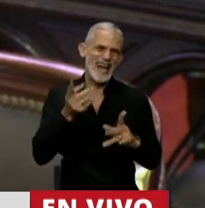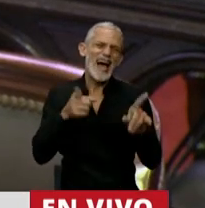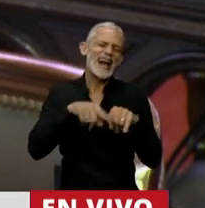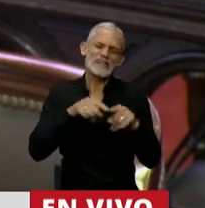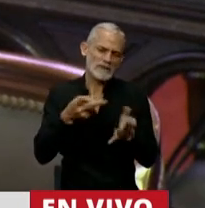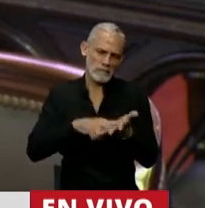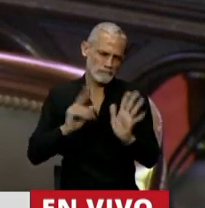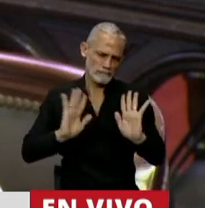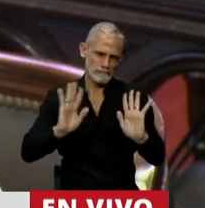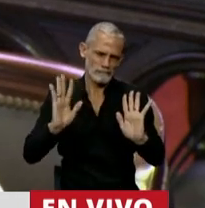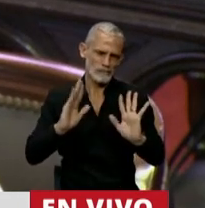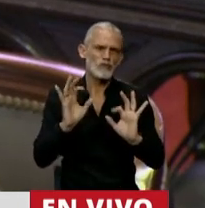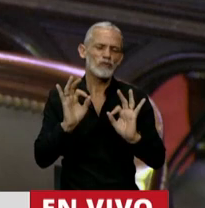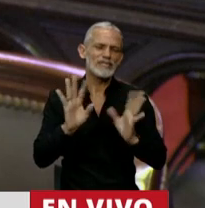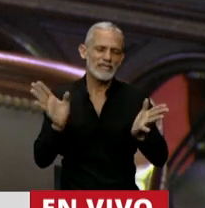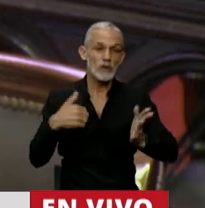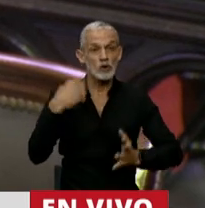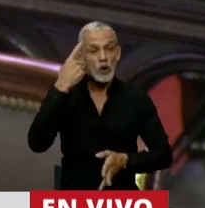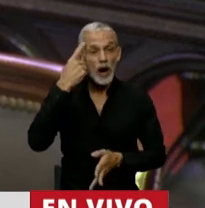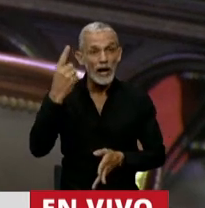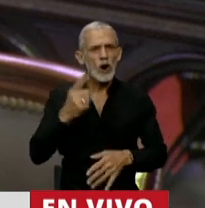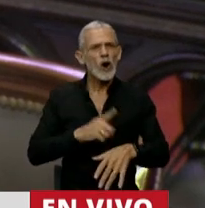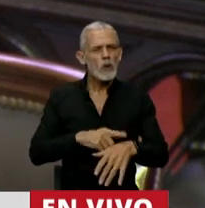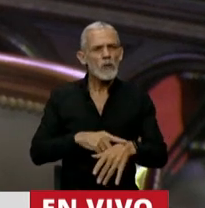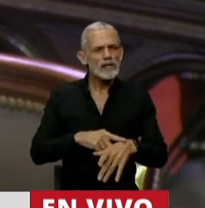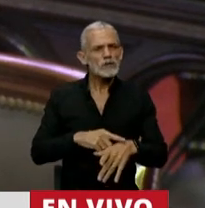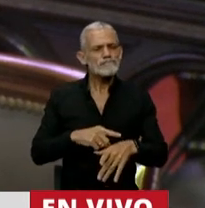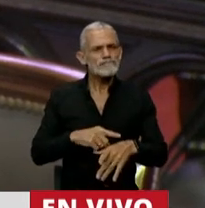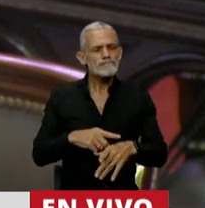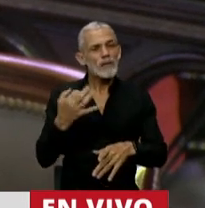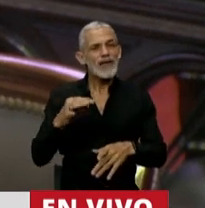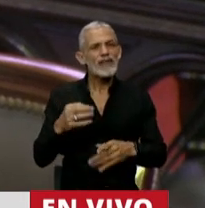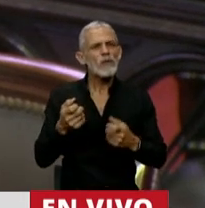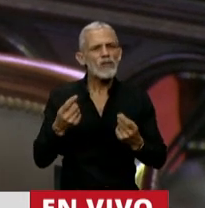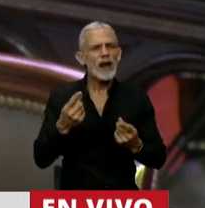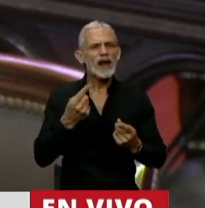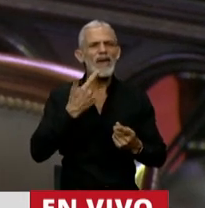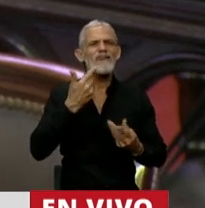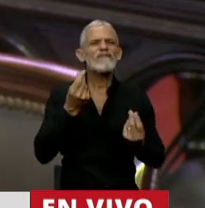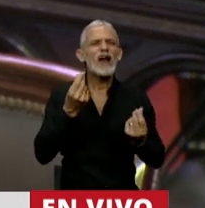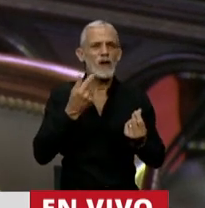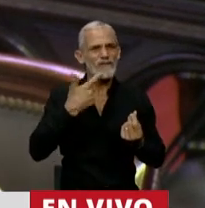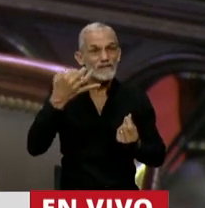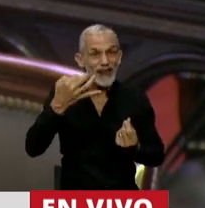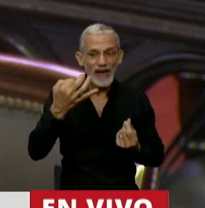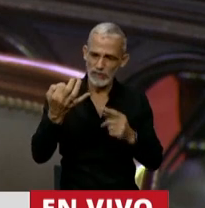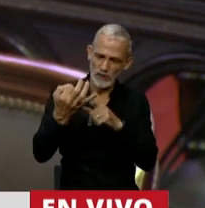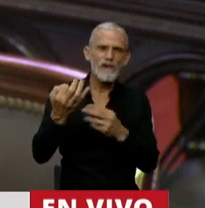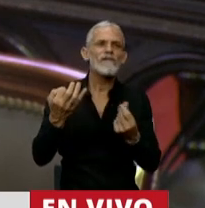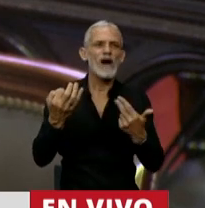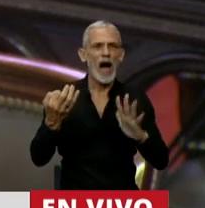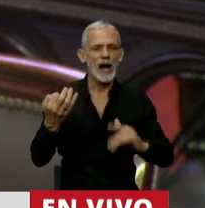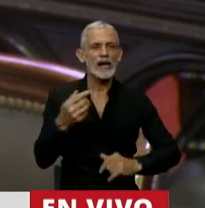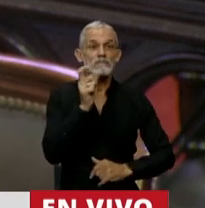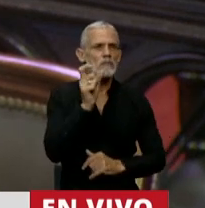repetir, pero creo que es hora de que le empecemos a dar valor a la verdad y que empecemos a usar